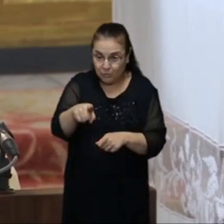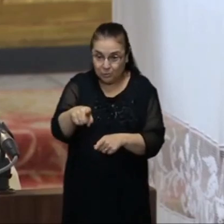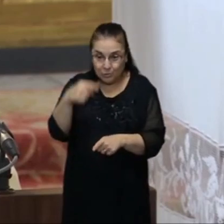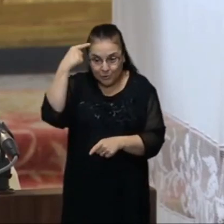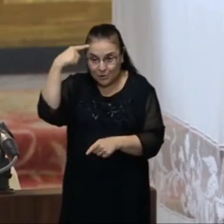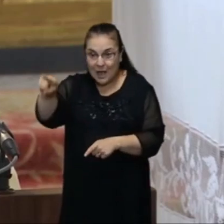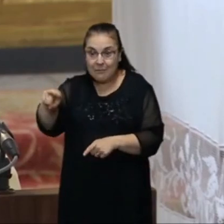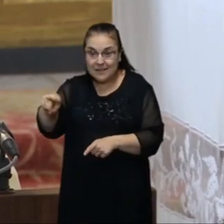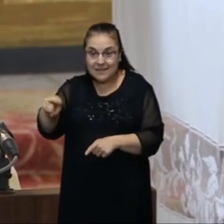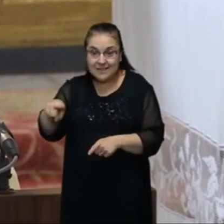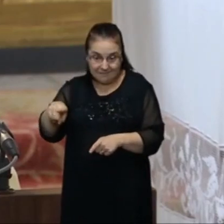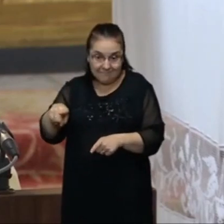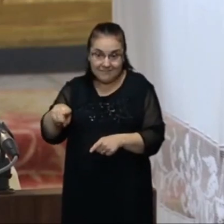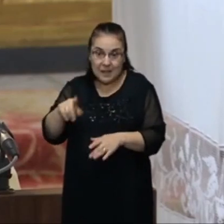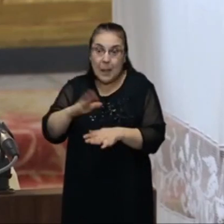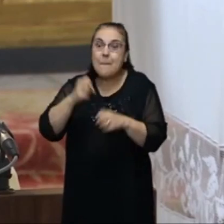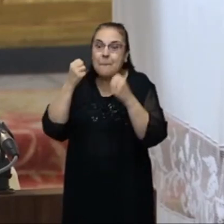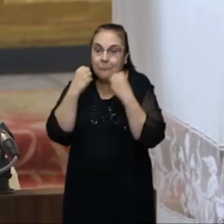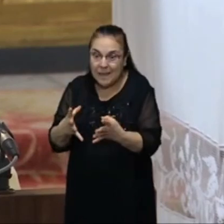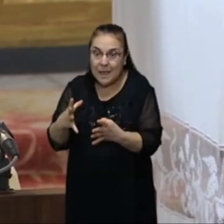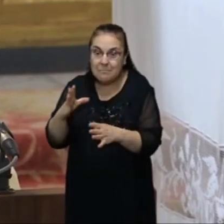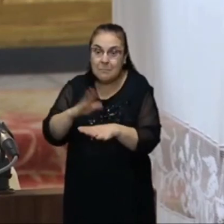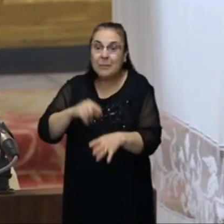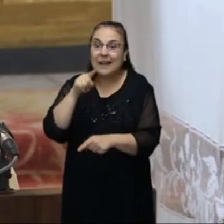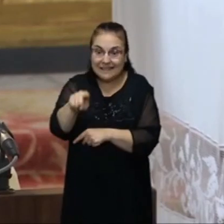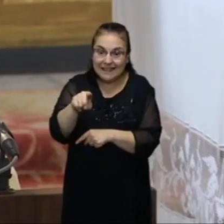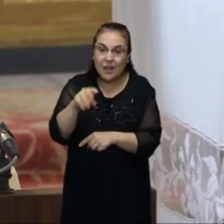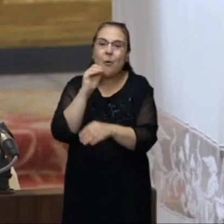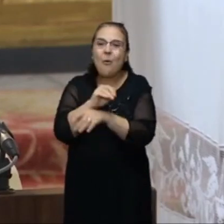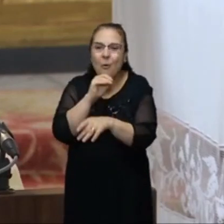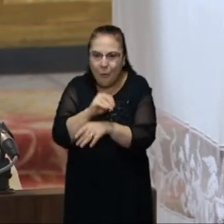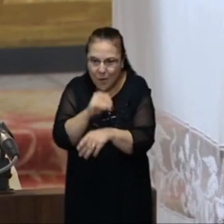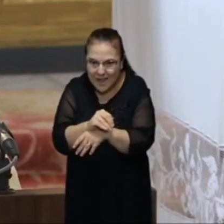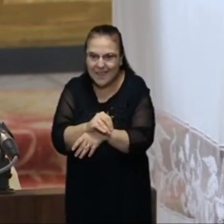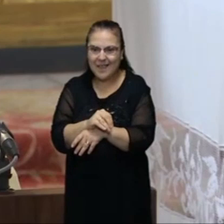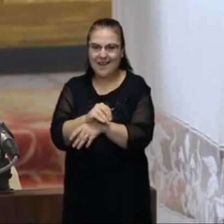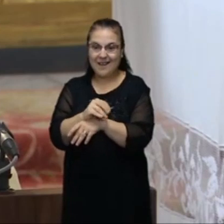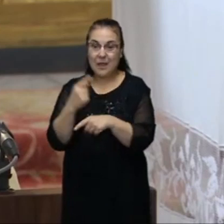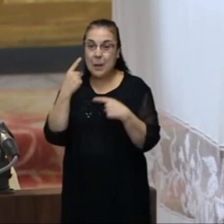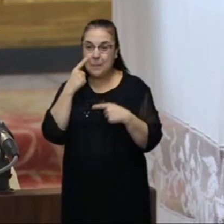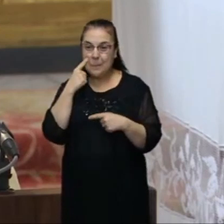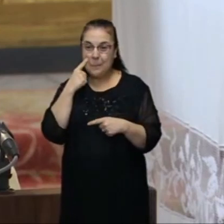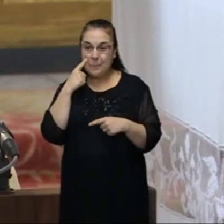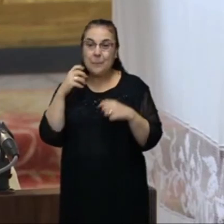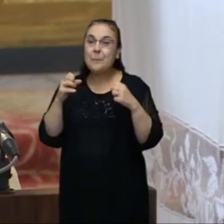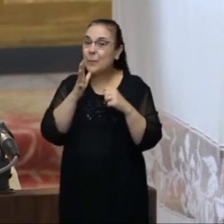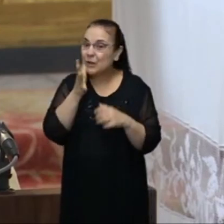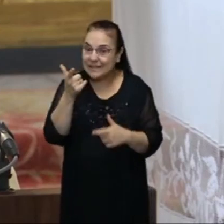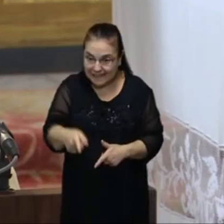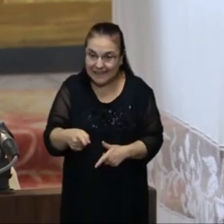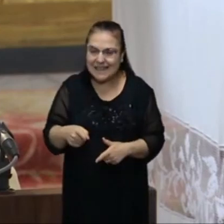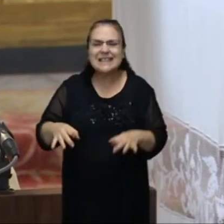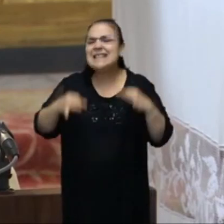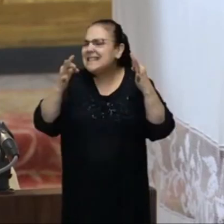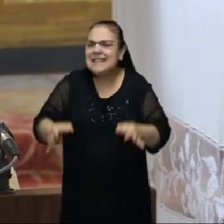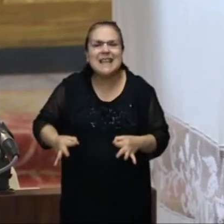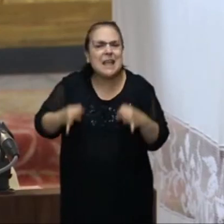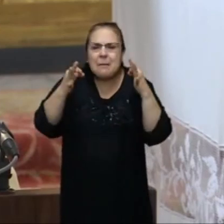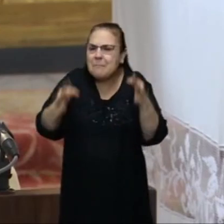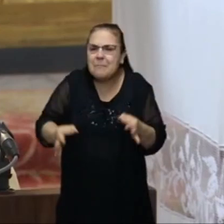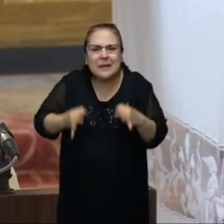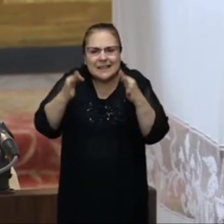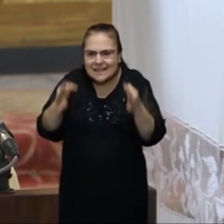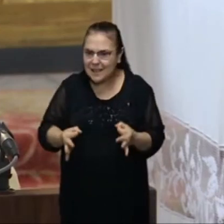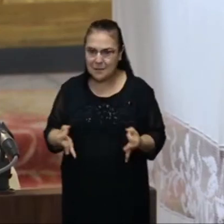bien? ¿Te das cuenta que Dios siempre cuida de ti, que siempre vela por ti? Siempre, siempre, en todo momento